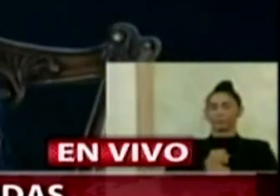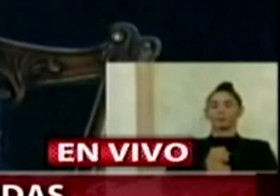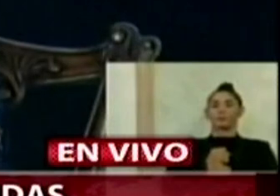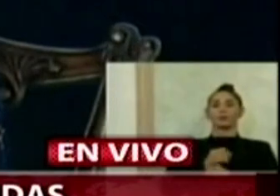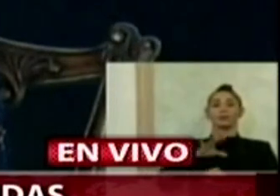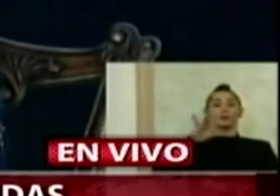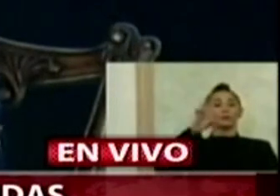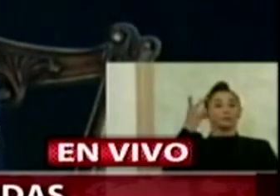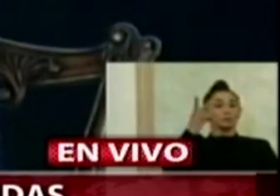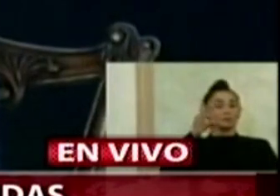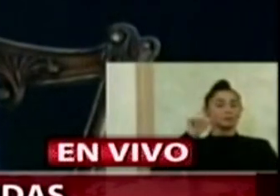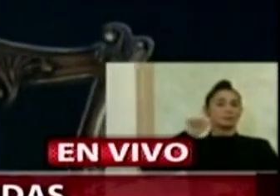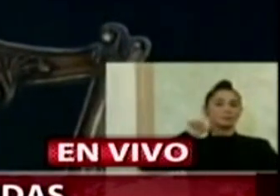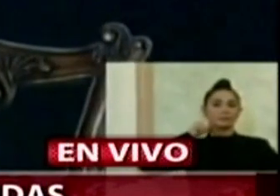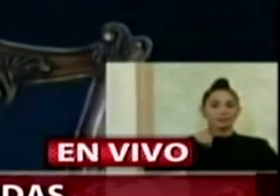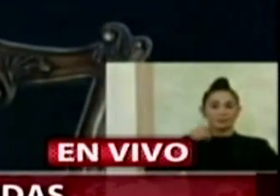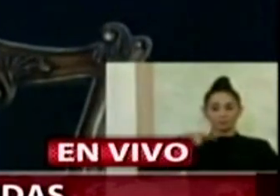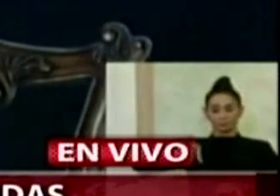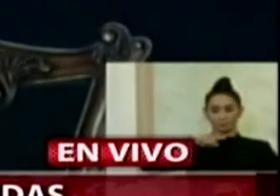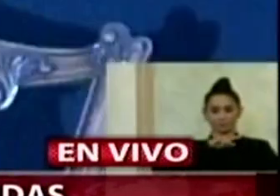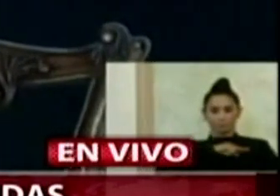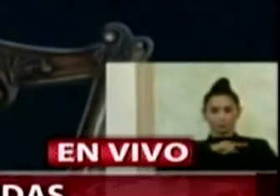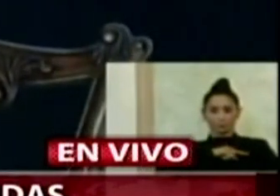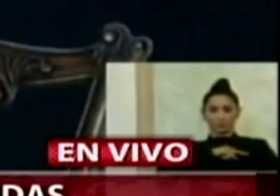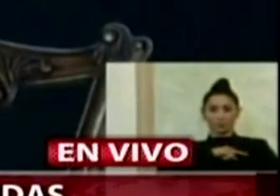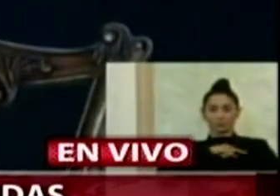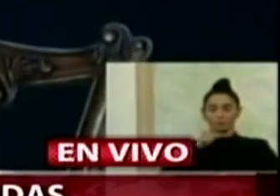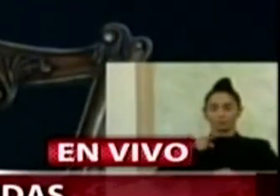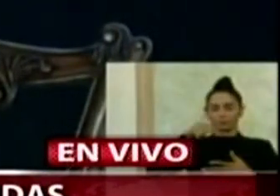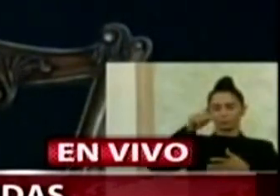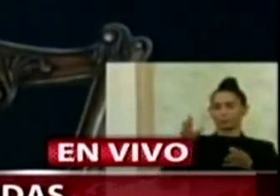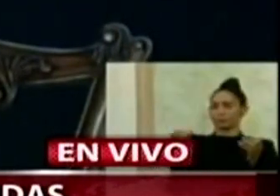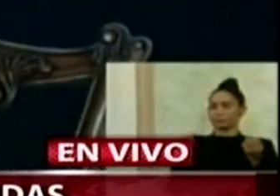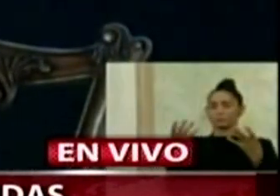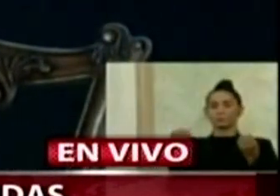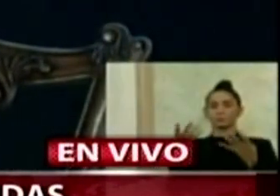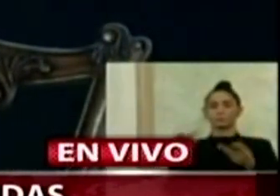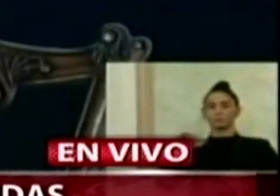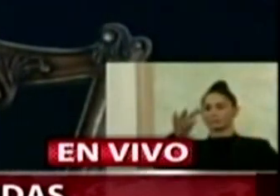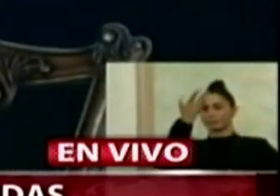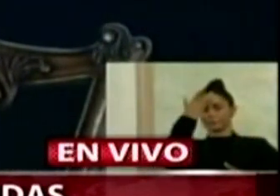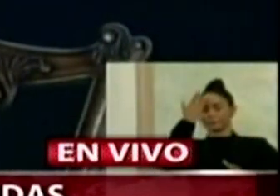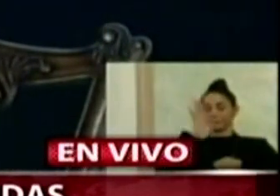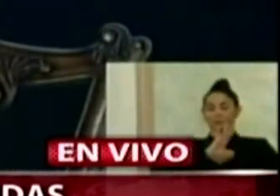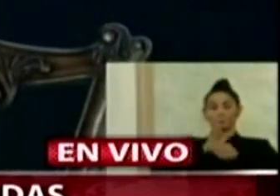de agosto, pues nosotros tenemos un total de casos acumulados de